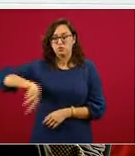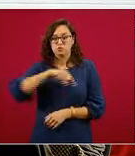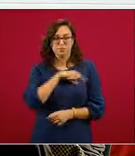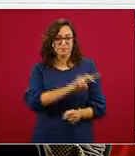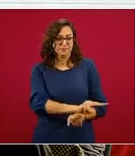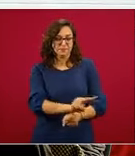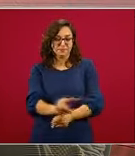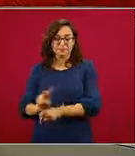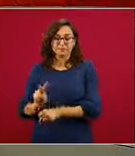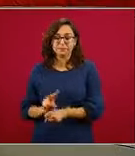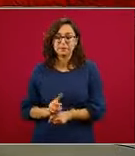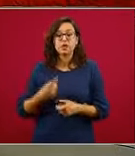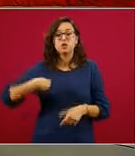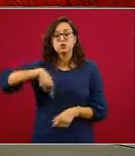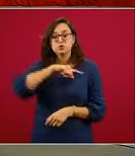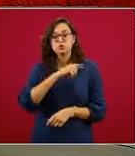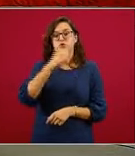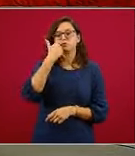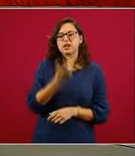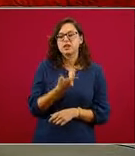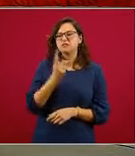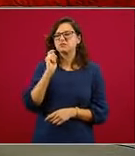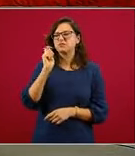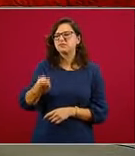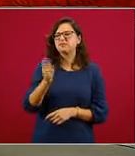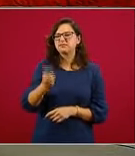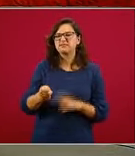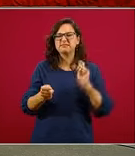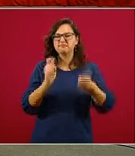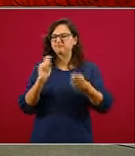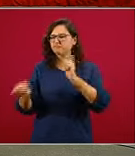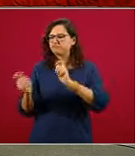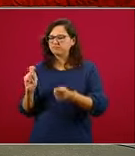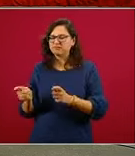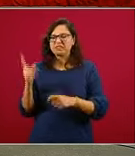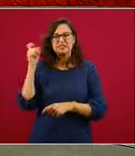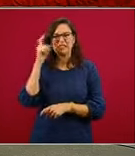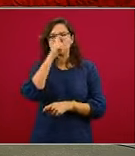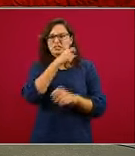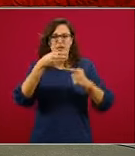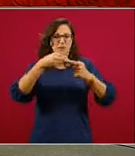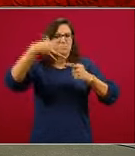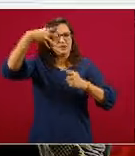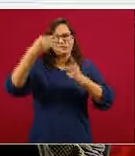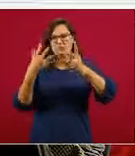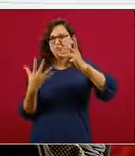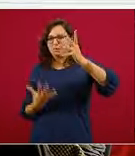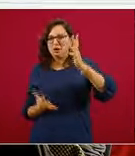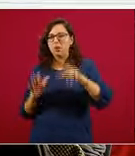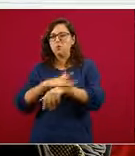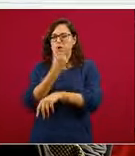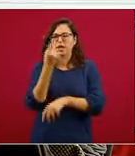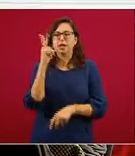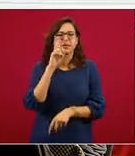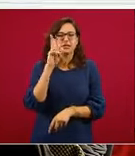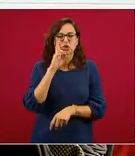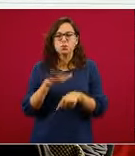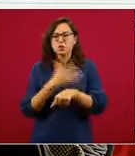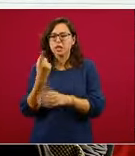observatorio específicamente busca describir el fenómeno que es muy complejo y que tiene muchísimas aristas del consumo de sustancias. Algo que